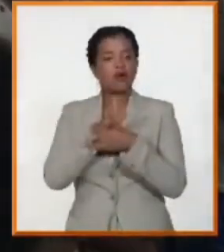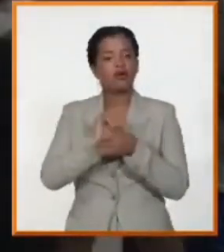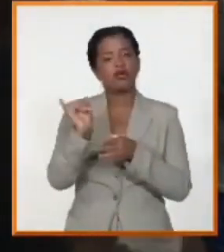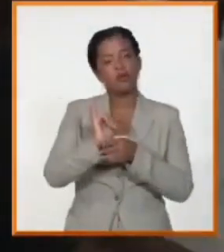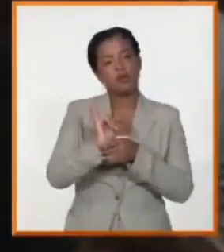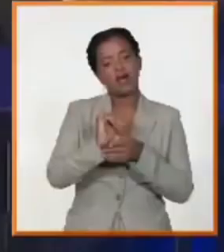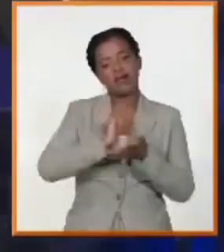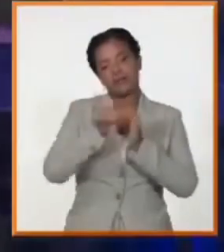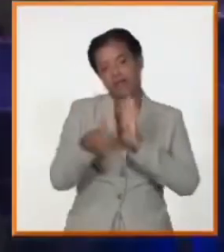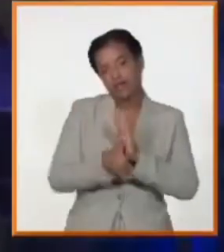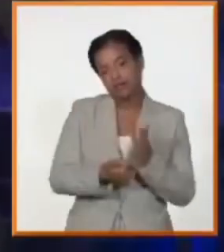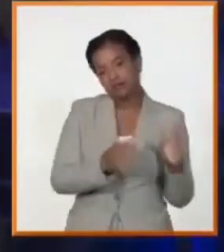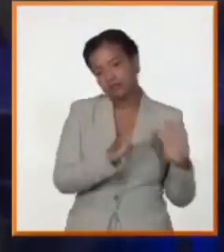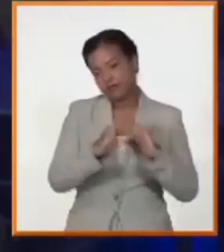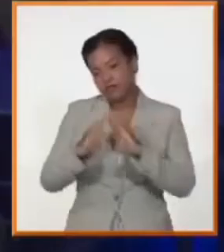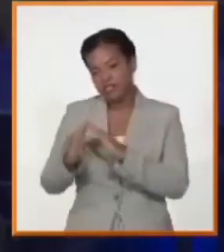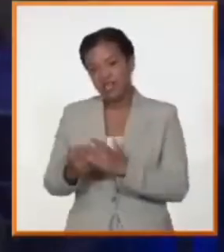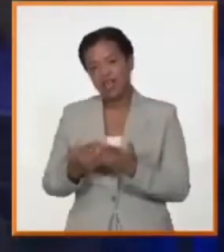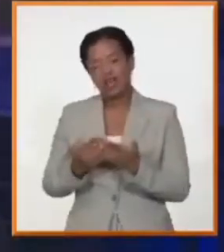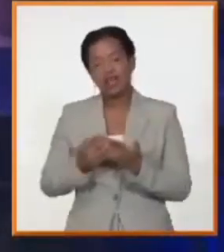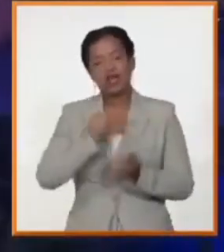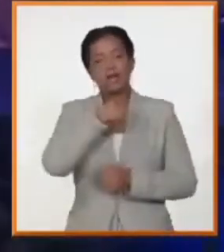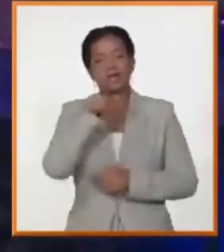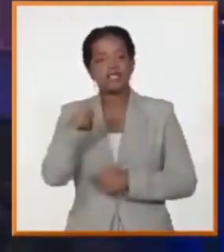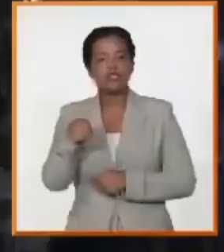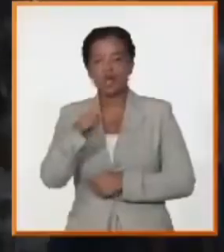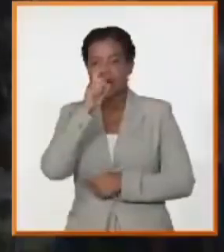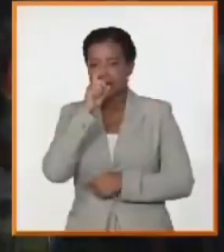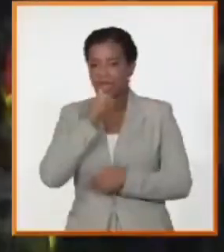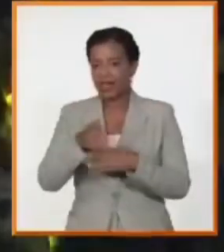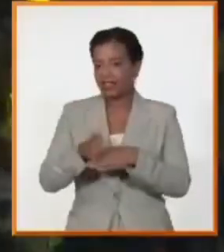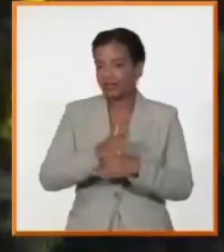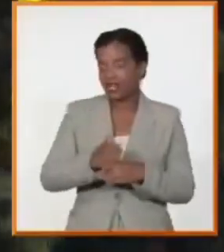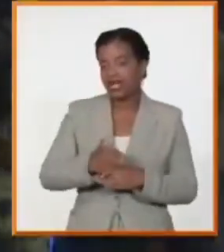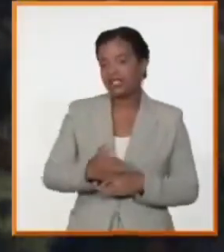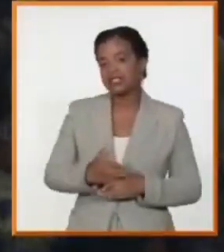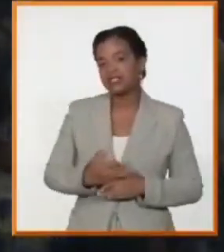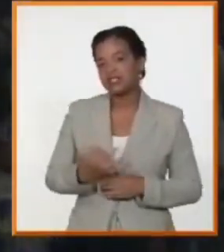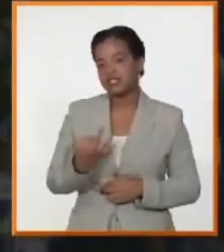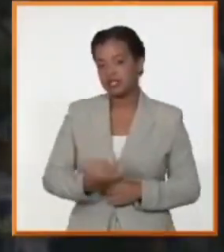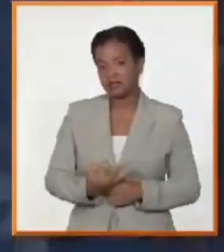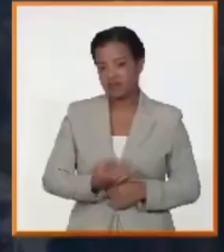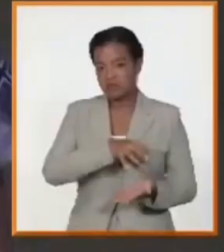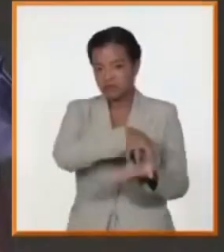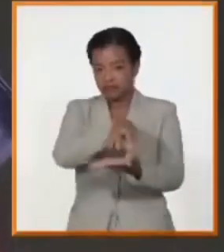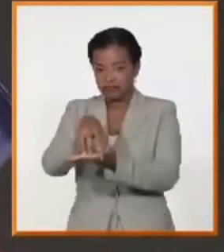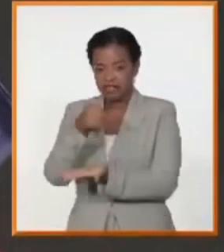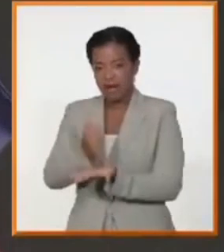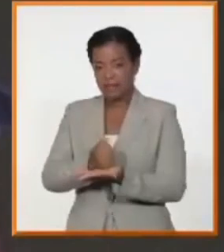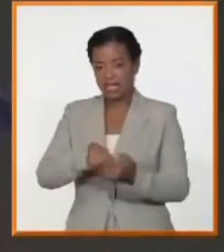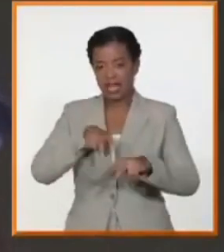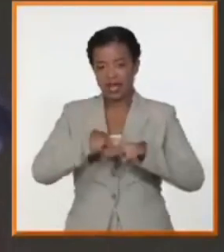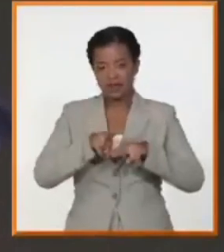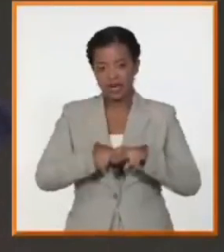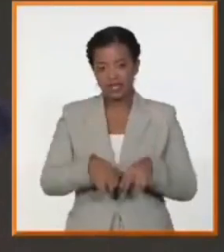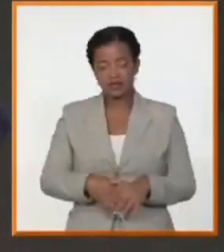socioculturales comunitarios que agrupan a personas de todas las edades en torno a uno de los espacios más míticos de la capital. Y tenemos a